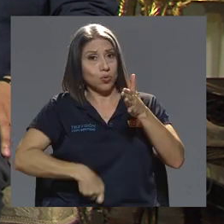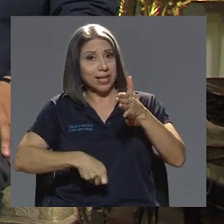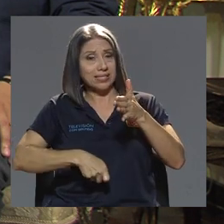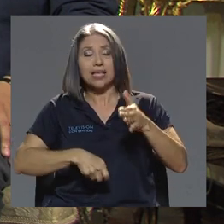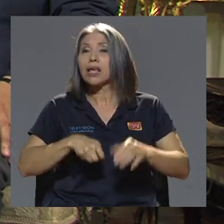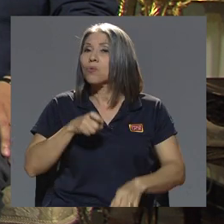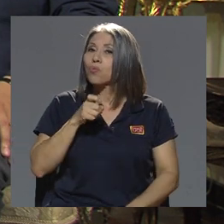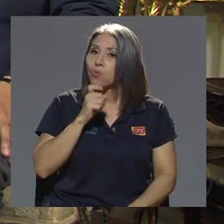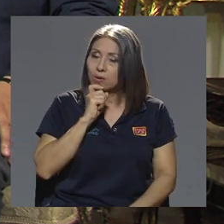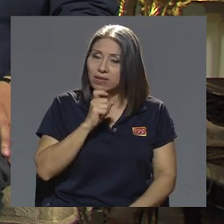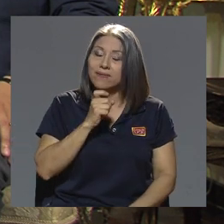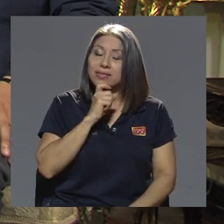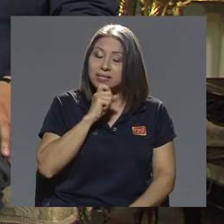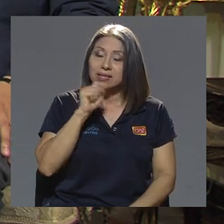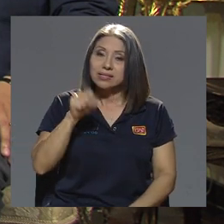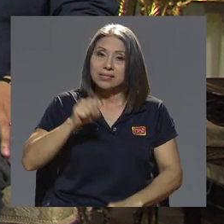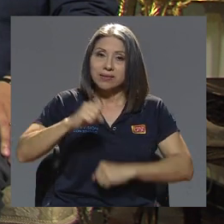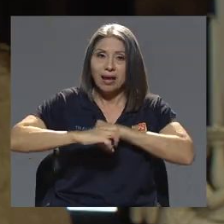difíciles porque